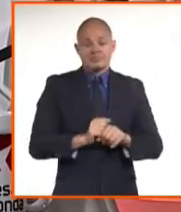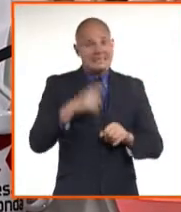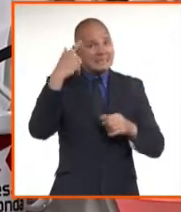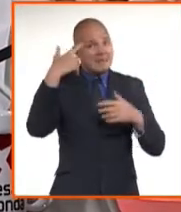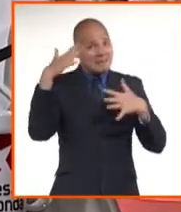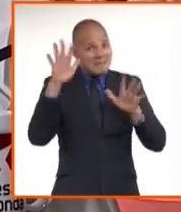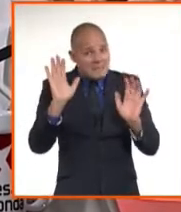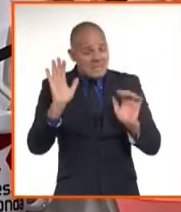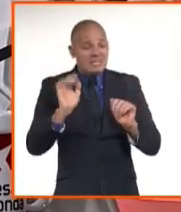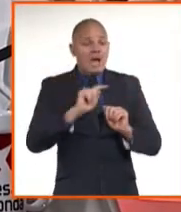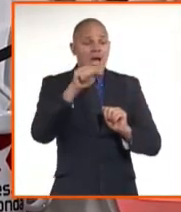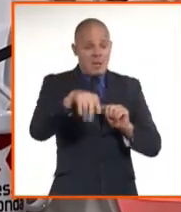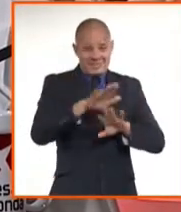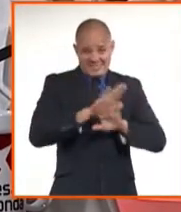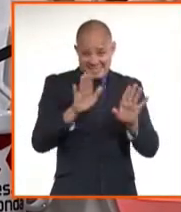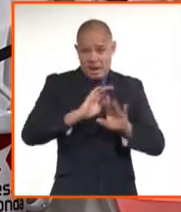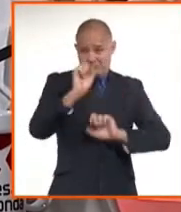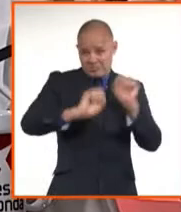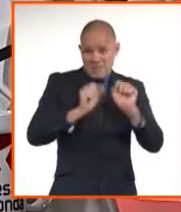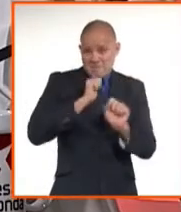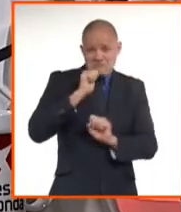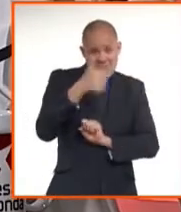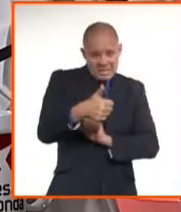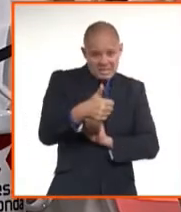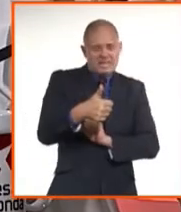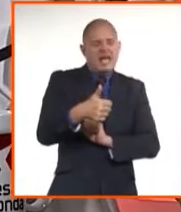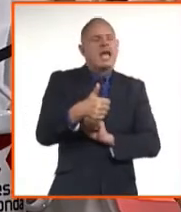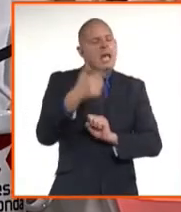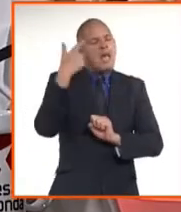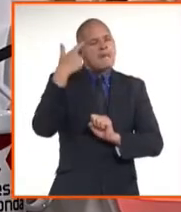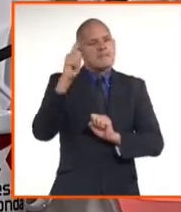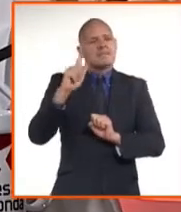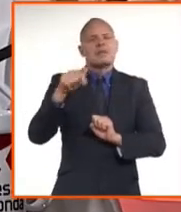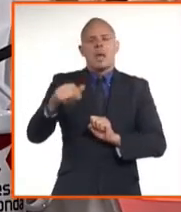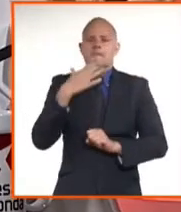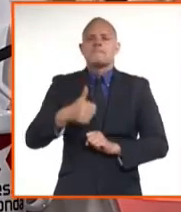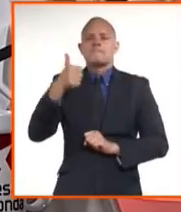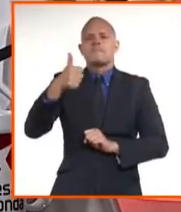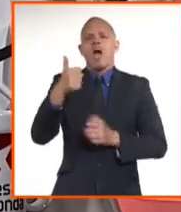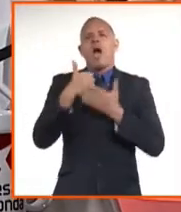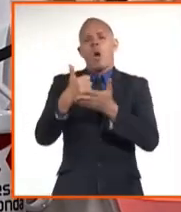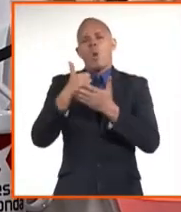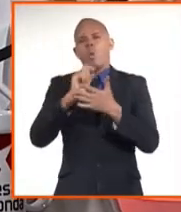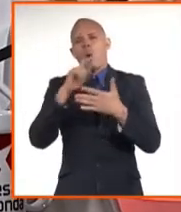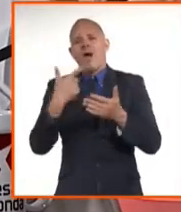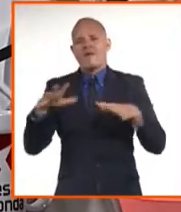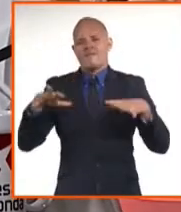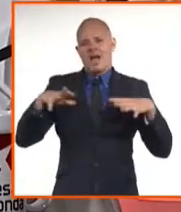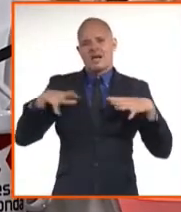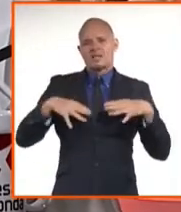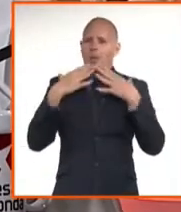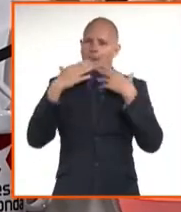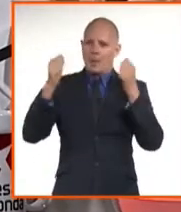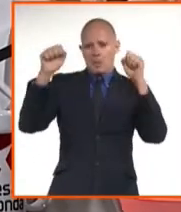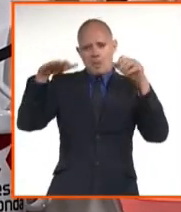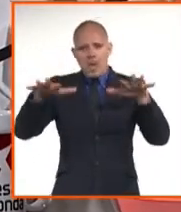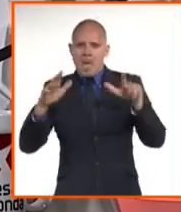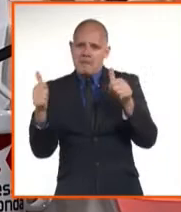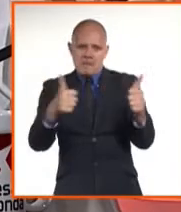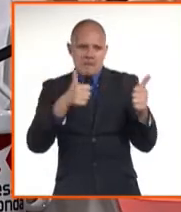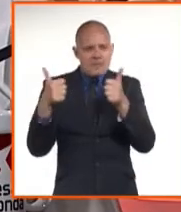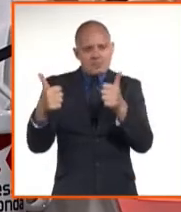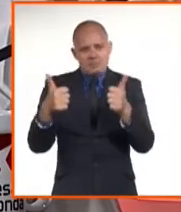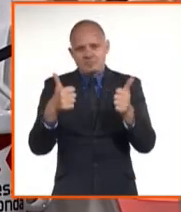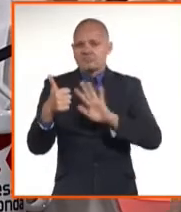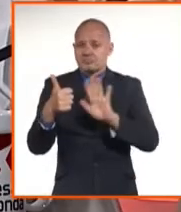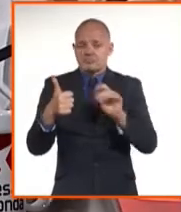asegurarían 740 megawatts en el verano. Hay que decir que los mantenimientos de Felton 1 y de Itera se